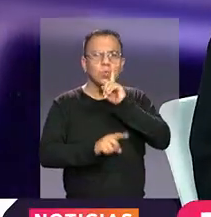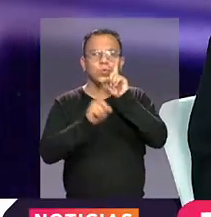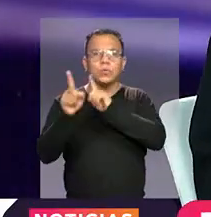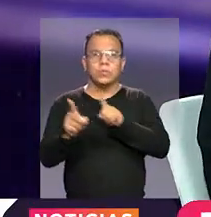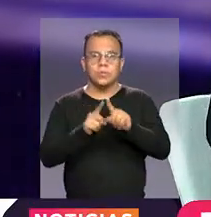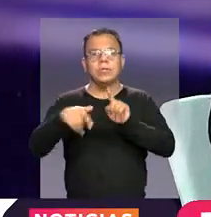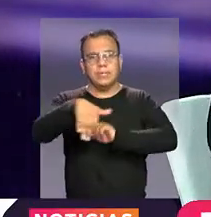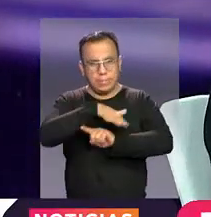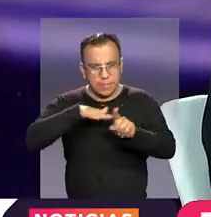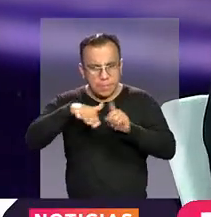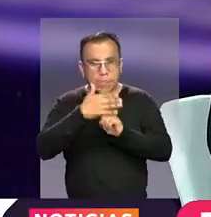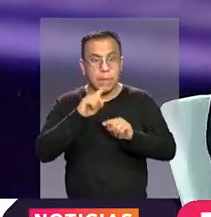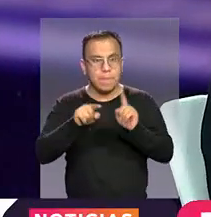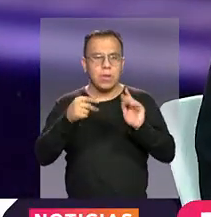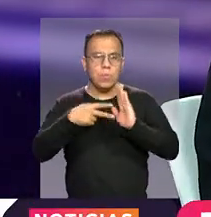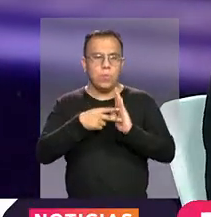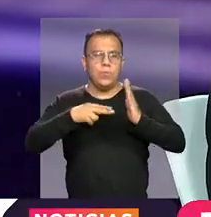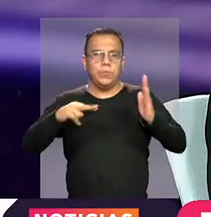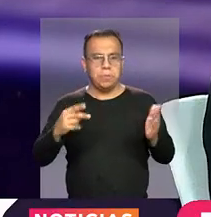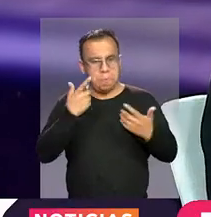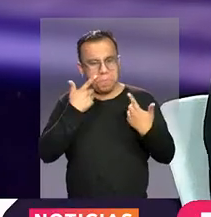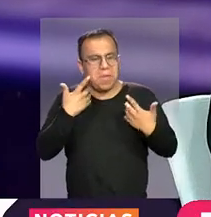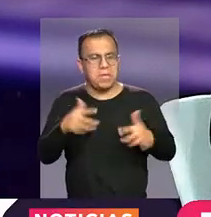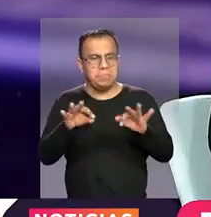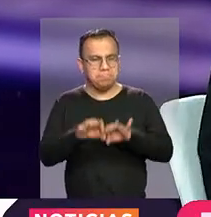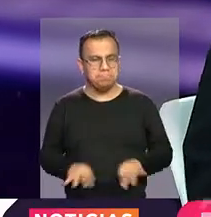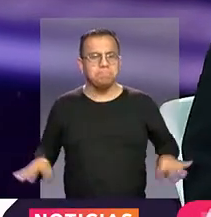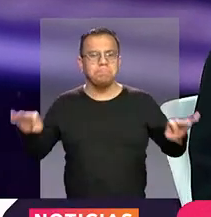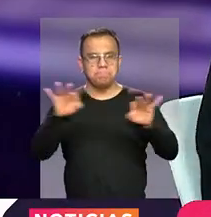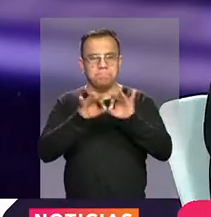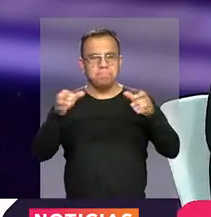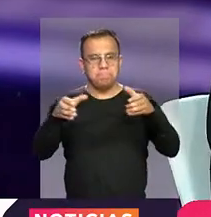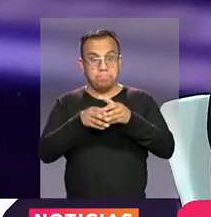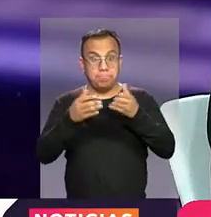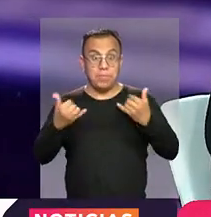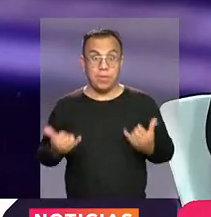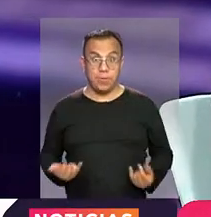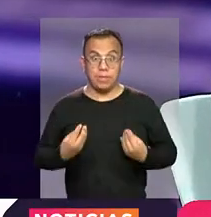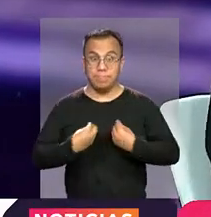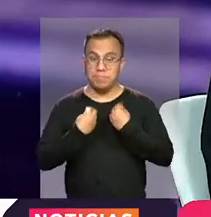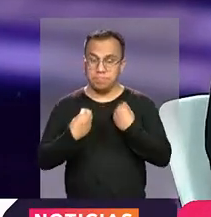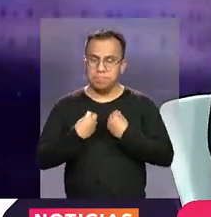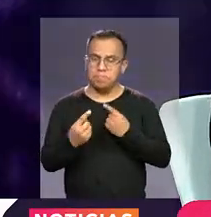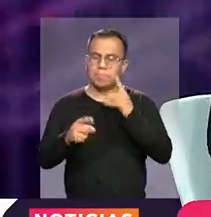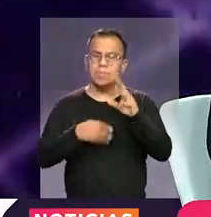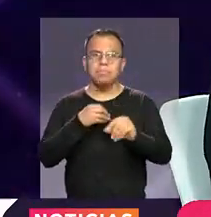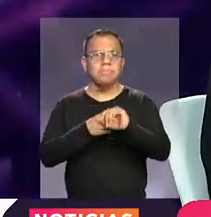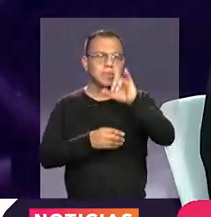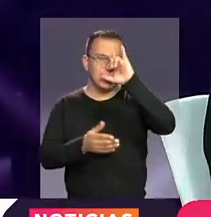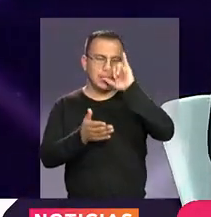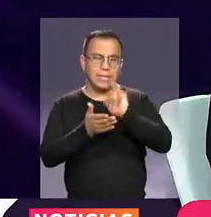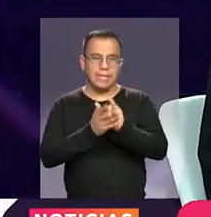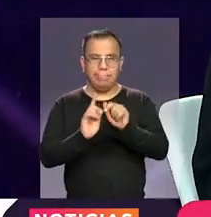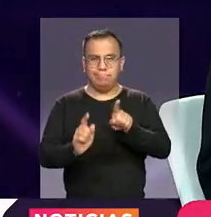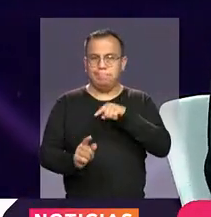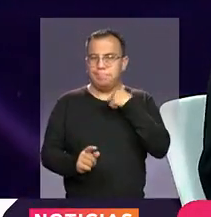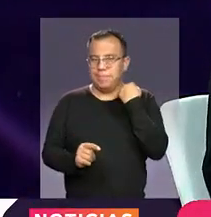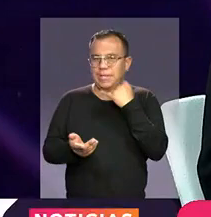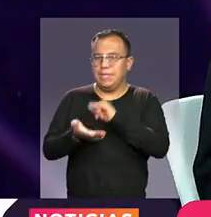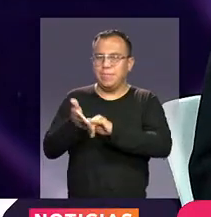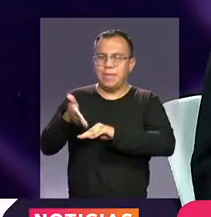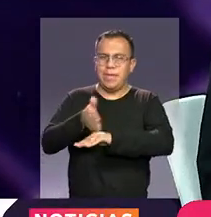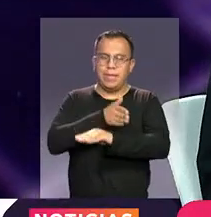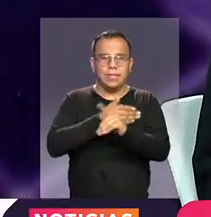ambientalista pero muy técnico lo cual me parece muy importante digamos en la coyuntura que estamos viviendo también creo que en la pérdida seguramente cuando